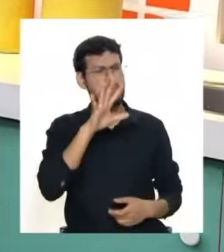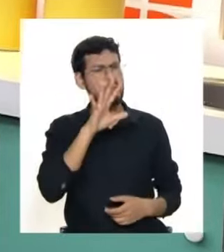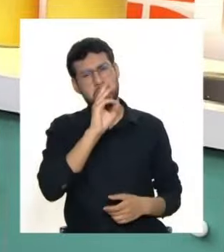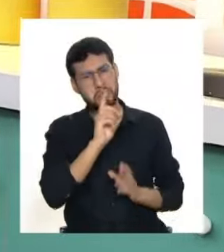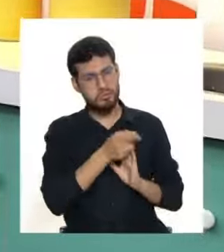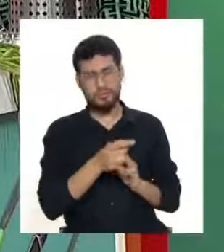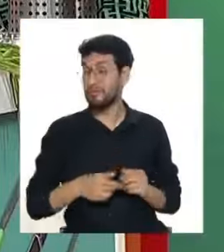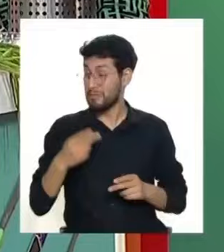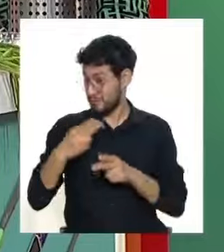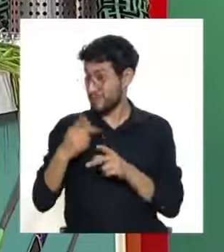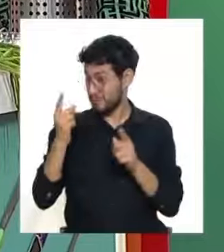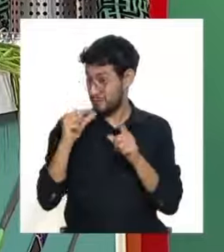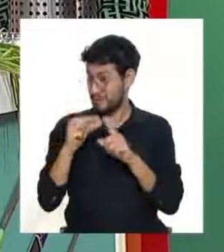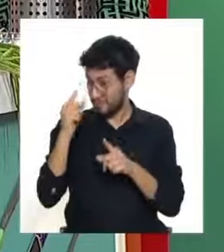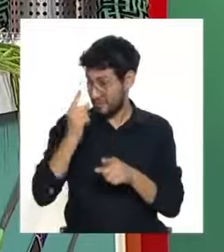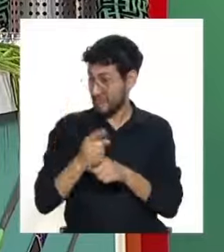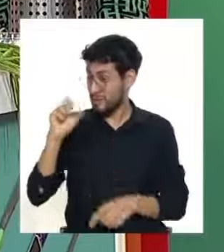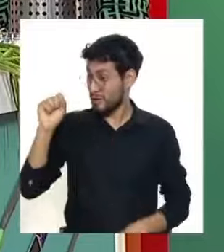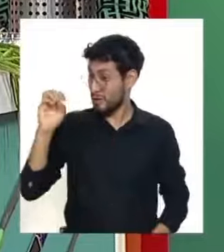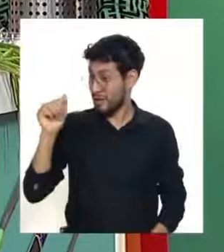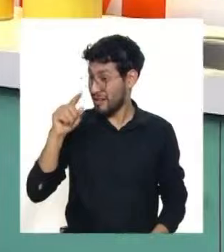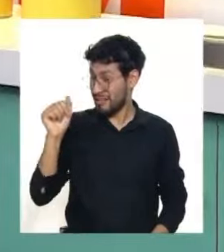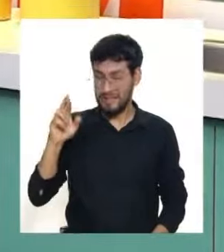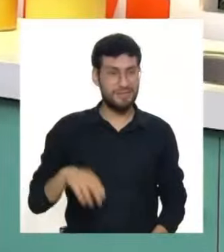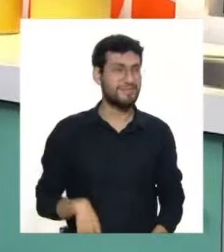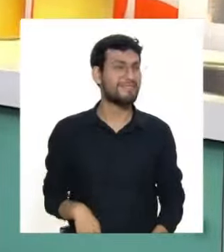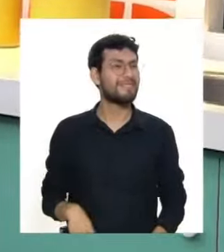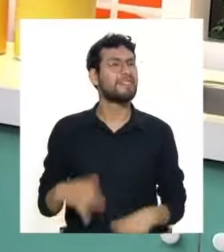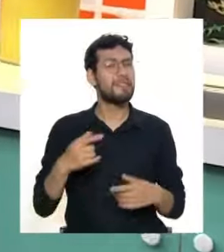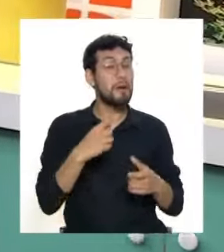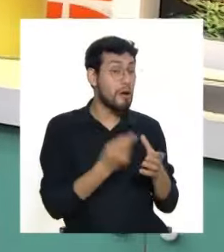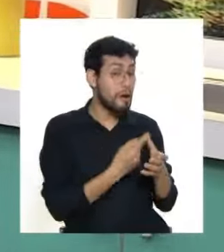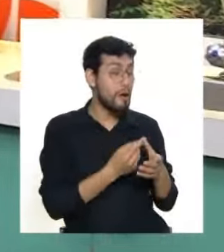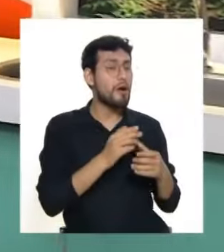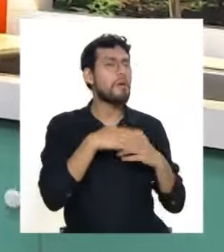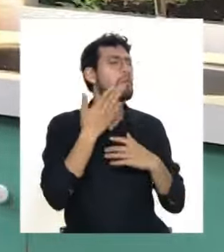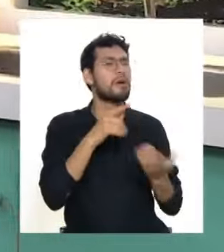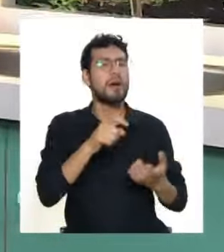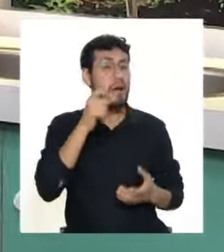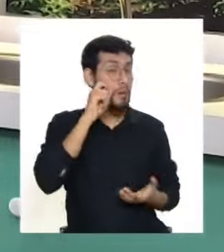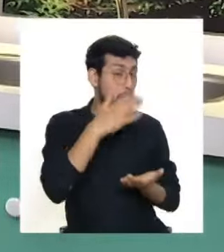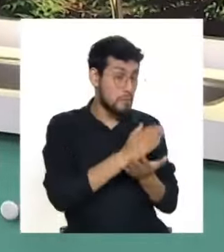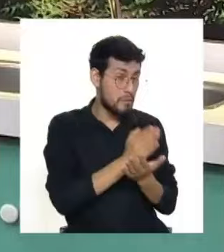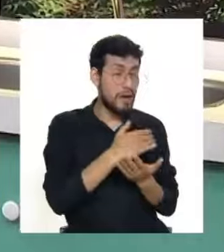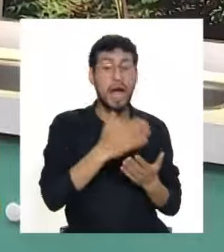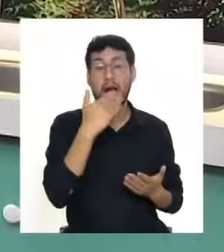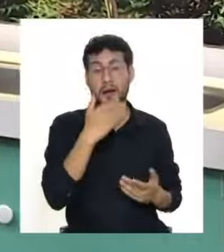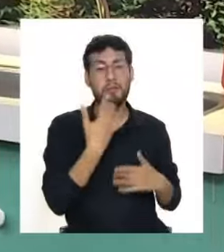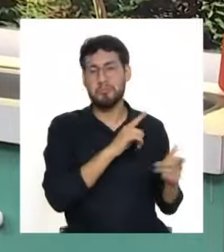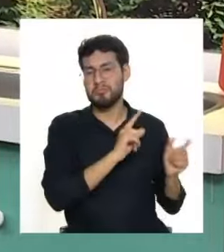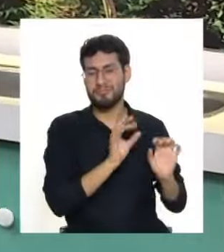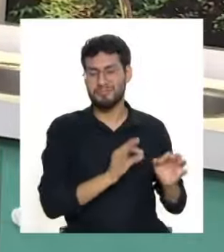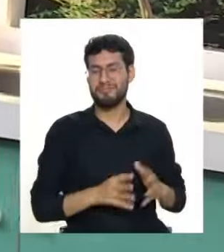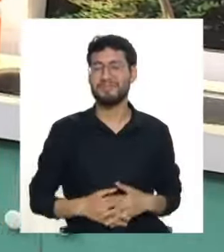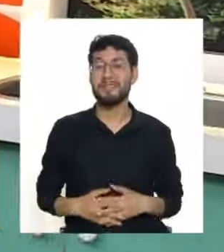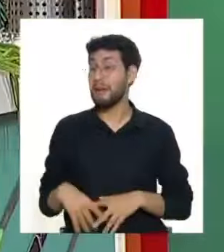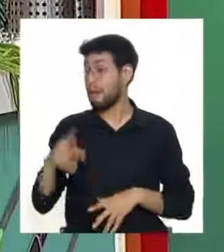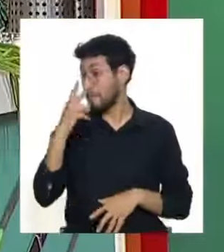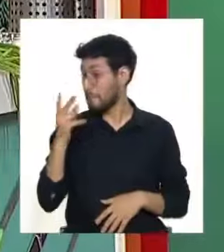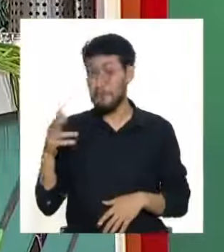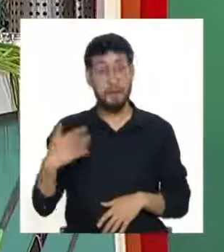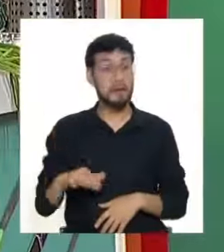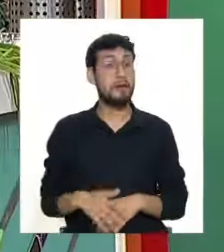Suazar. Esto lo vamos a licuar. Basta ya. Lo vamos a licuar y lo vamos a agregar con la cebolla picadita, el ajicito, y esto ya está listo. Mira qué bacán esto,